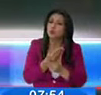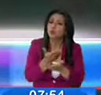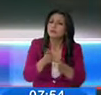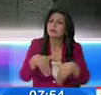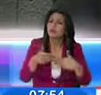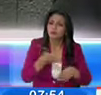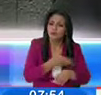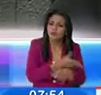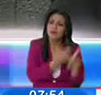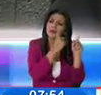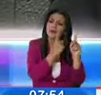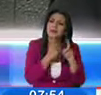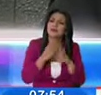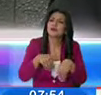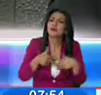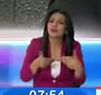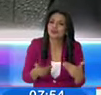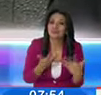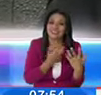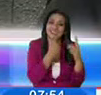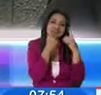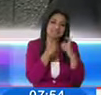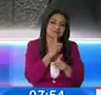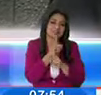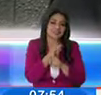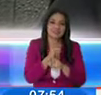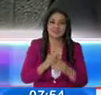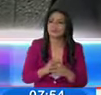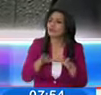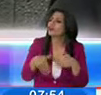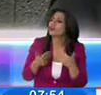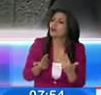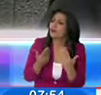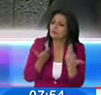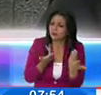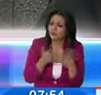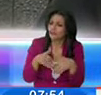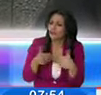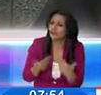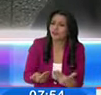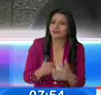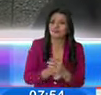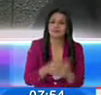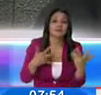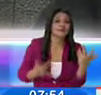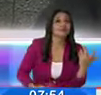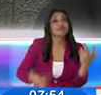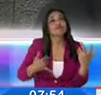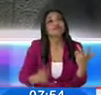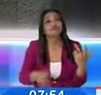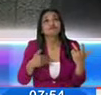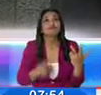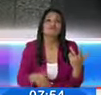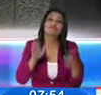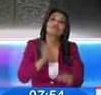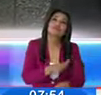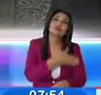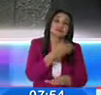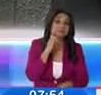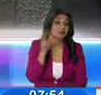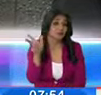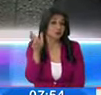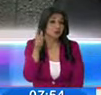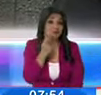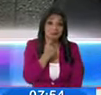enamoró. Trató de conquistarme. ¿Cómo le conquistó? Dándome serenatas. Me sabía